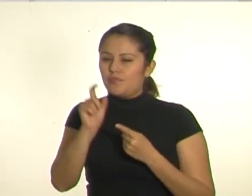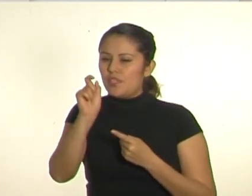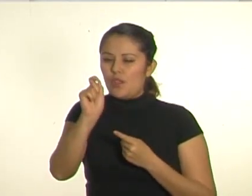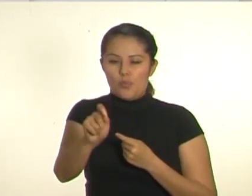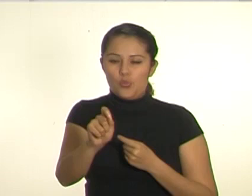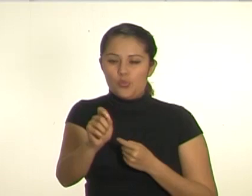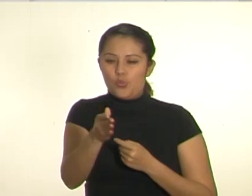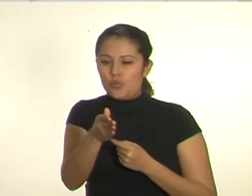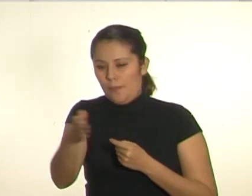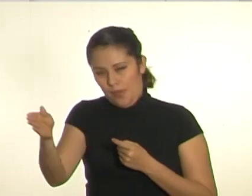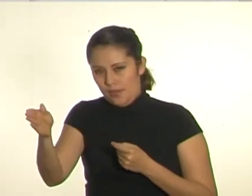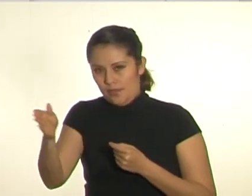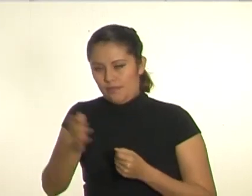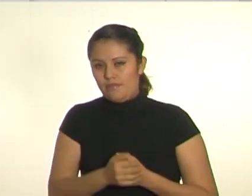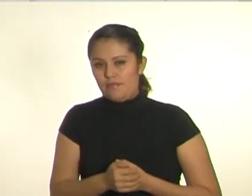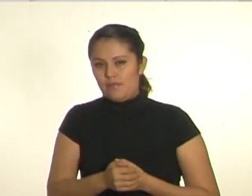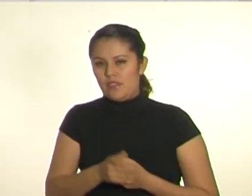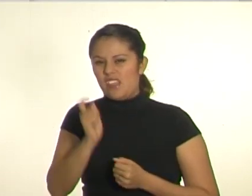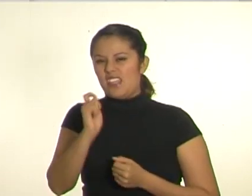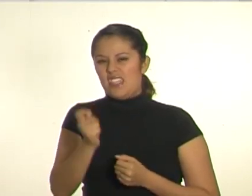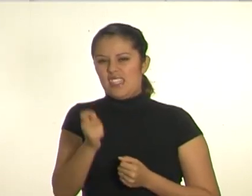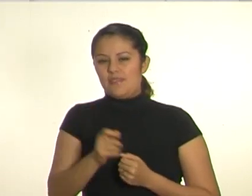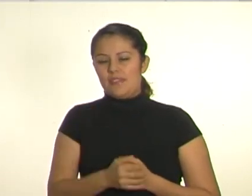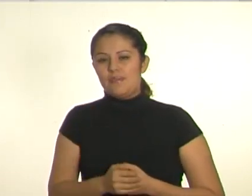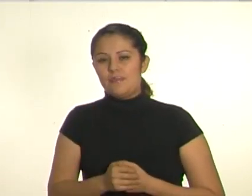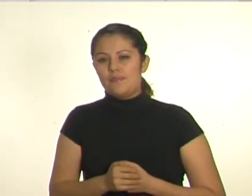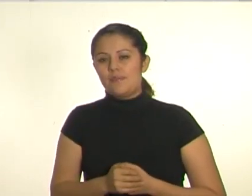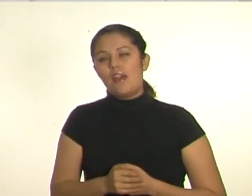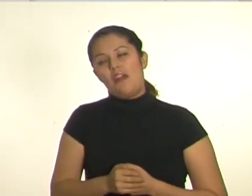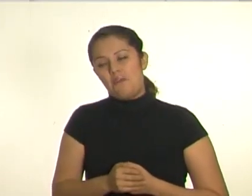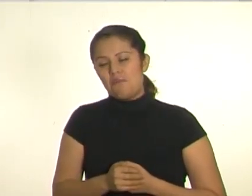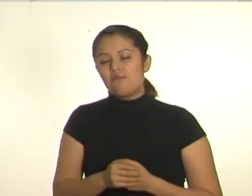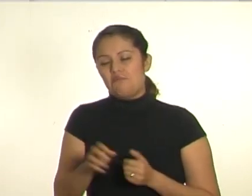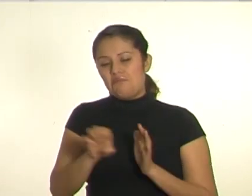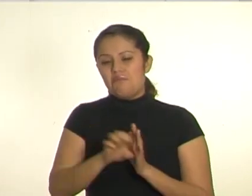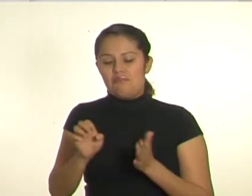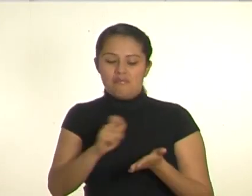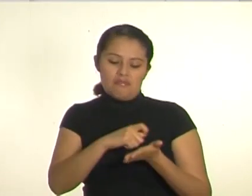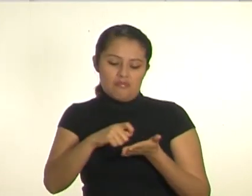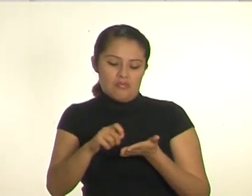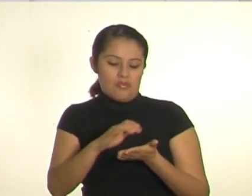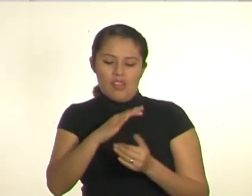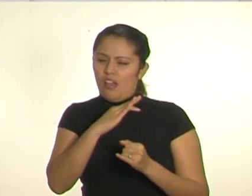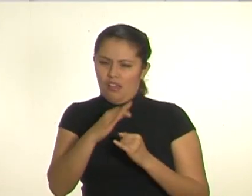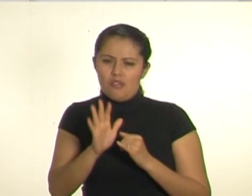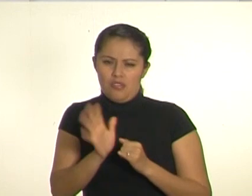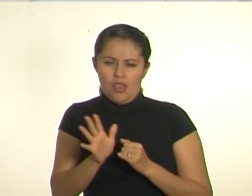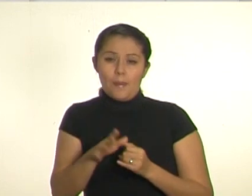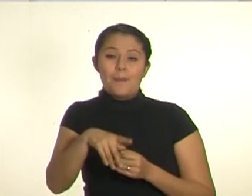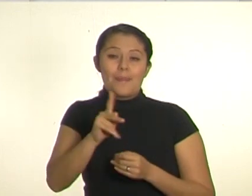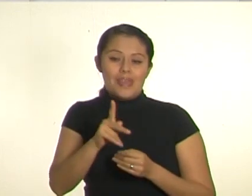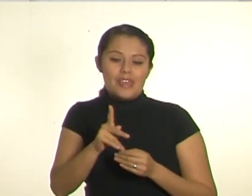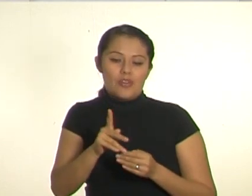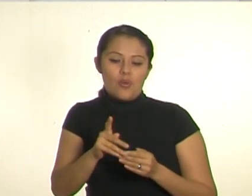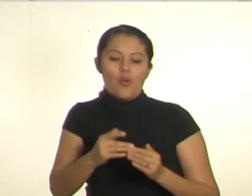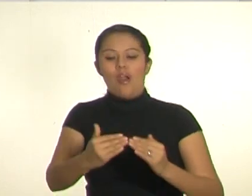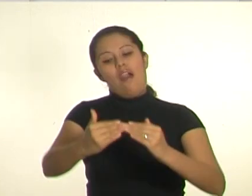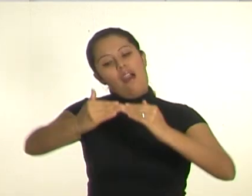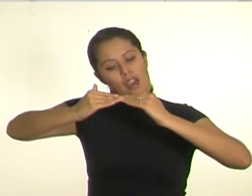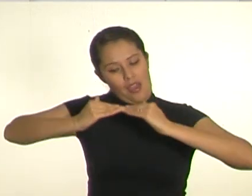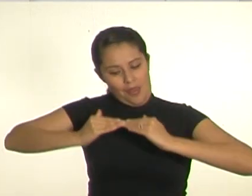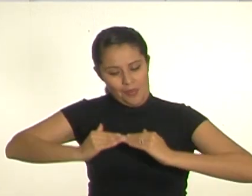es el que nos muestra una oración, termina con la oración, pero continuamos en el siguiente renglón con el